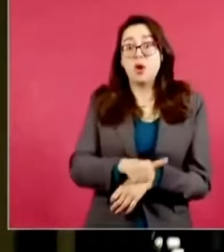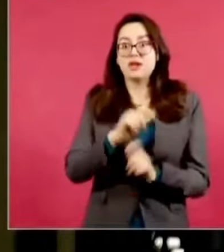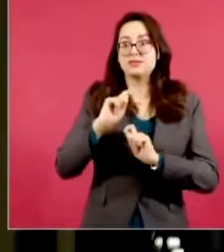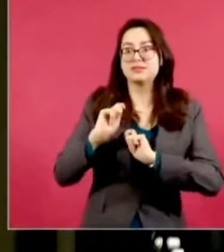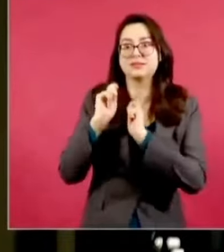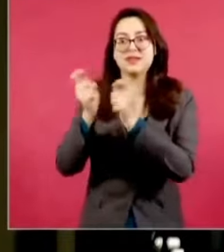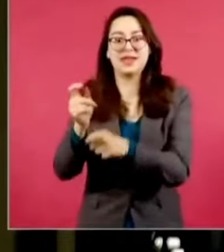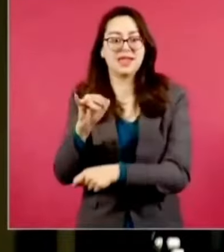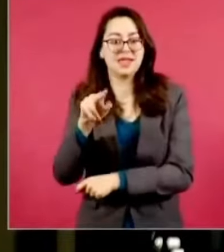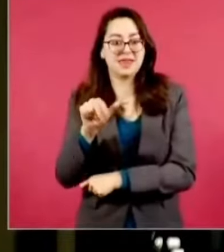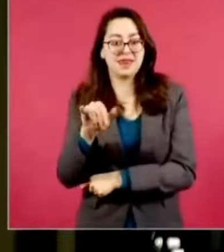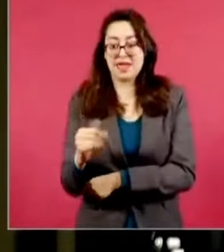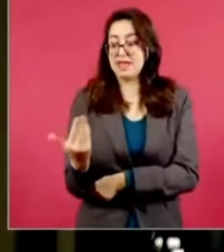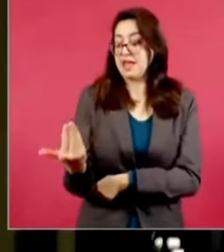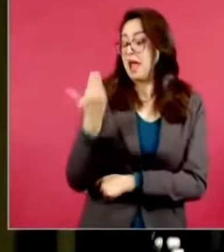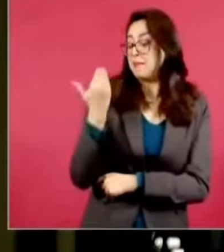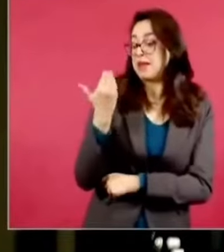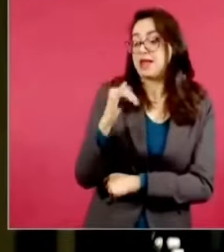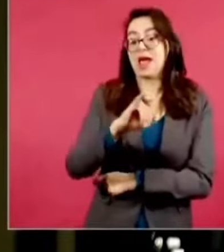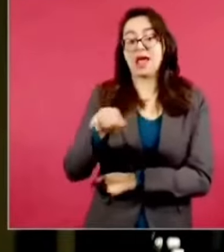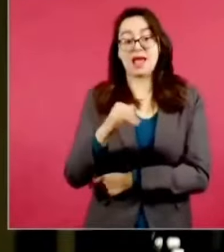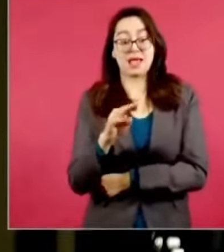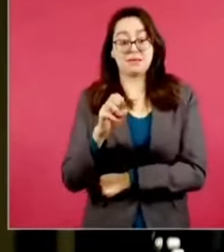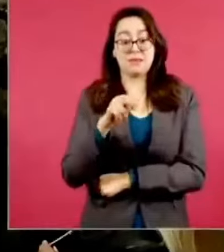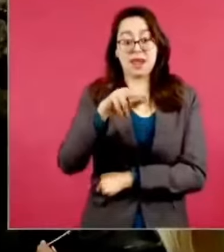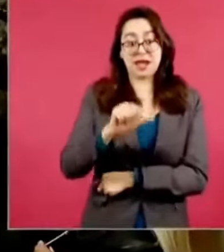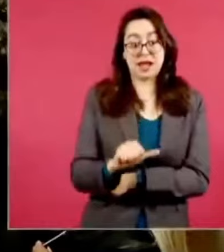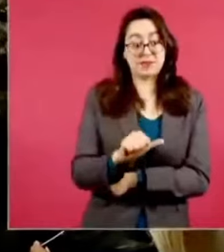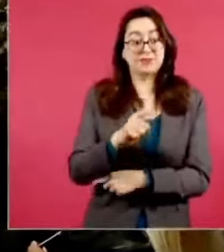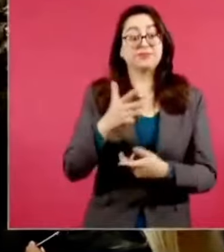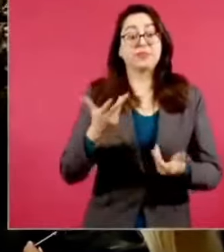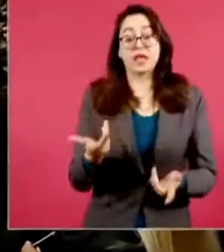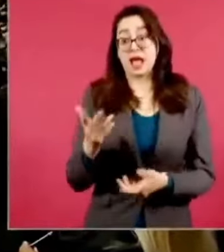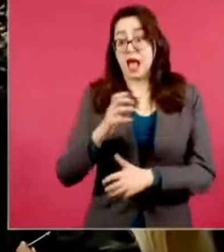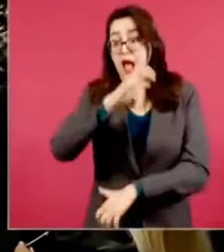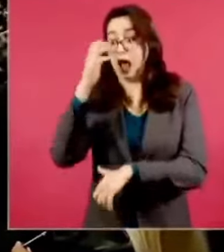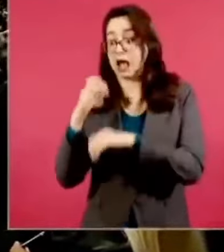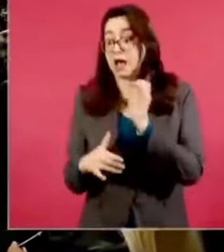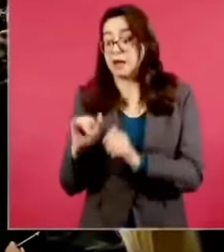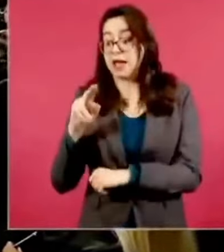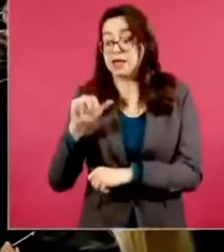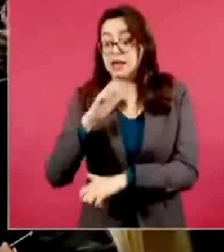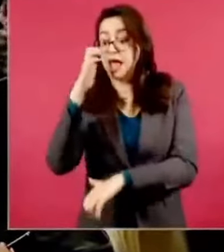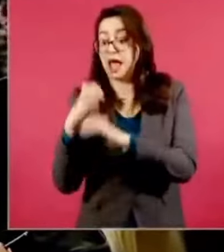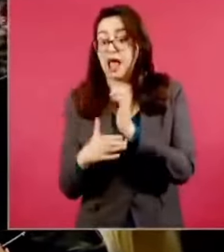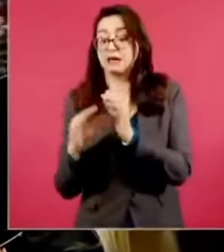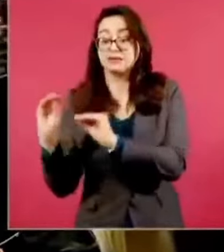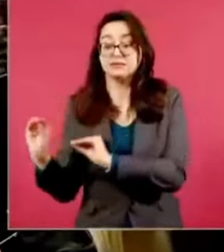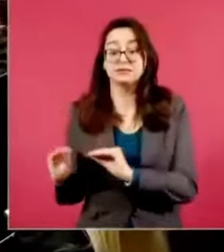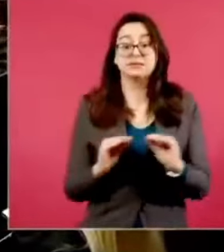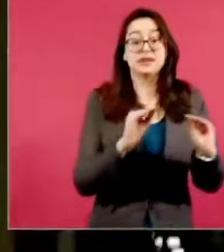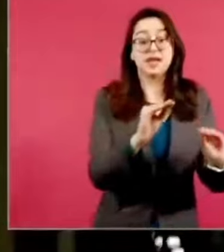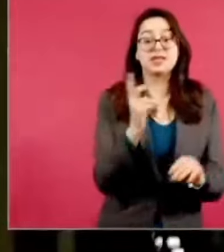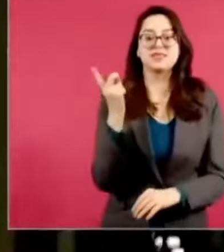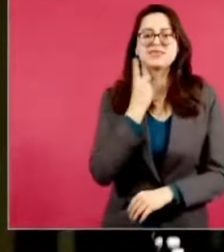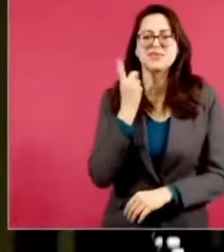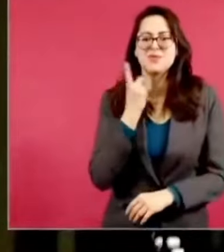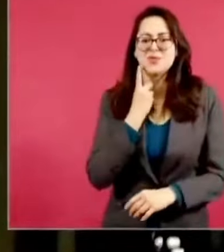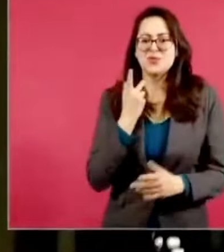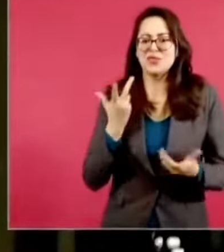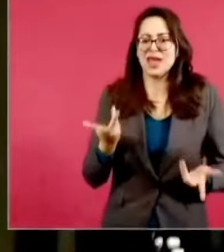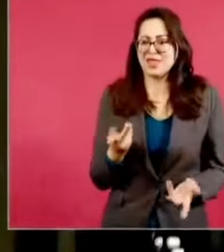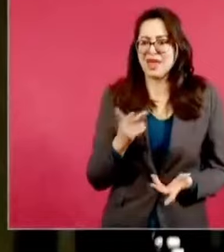reciente, el de Jimena Puente, que después de terminar su periodo en el entonces INAI, ahora se convirtió más bien en diputada plurinominal